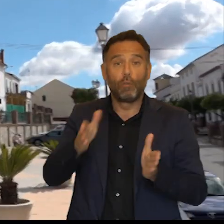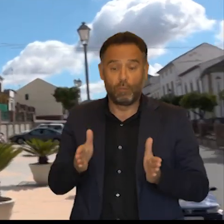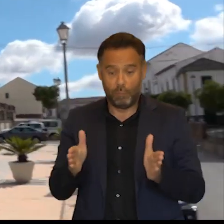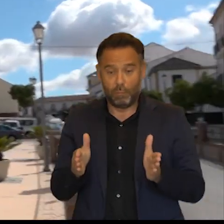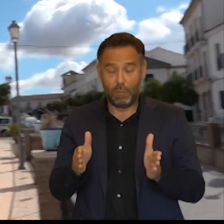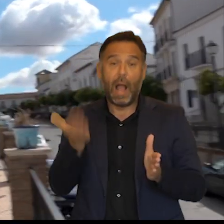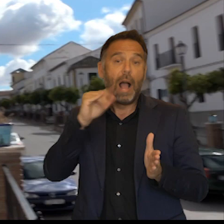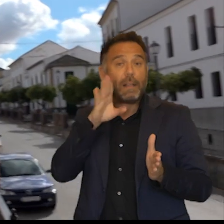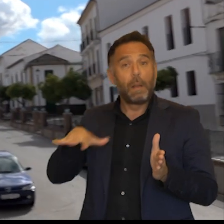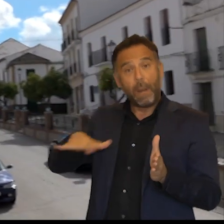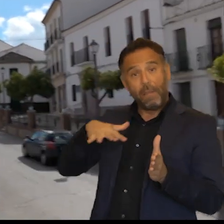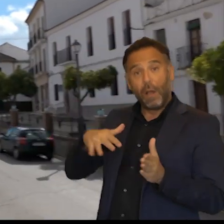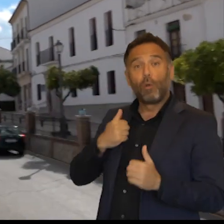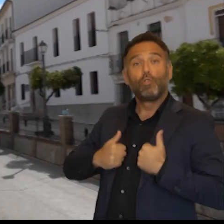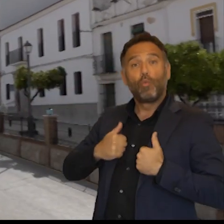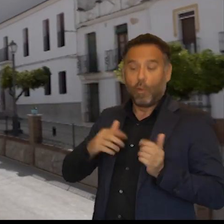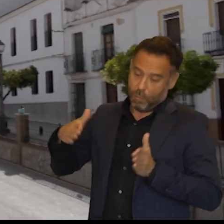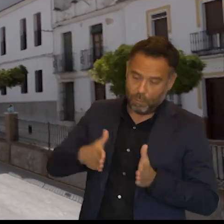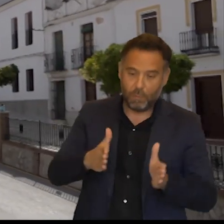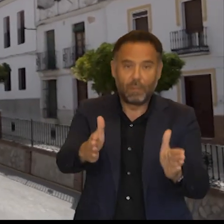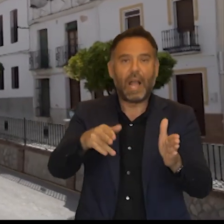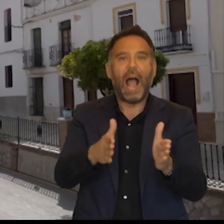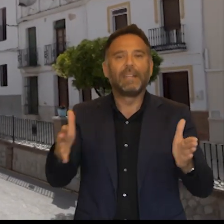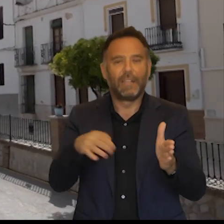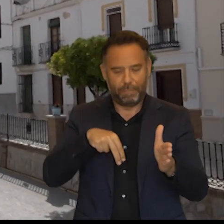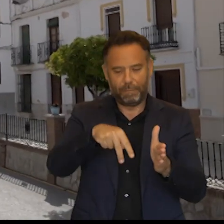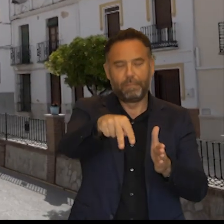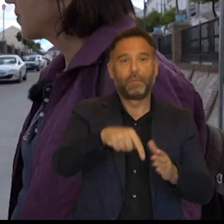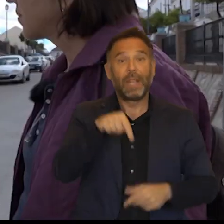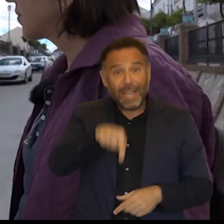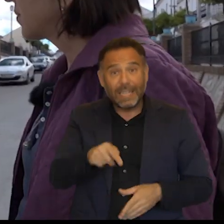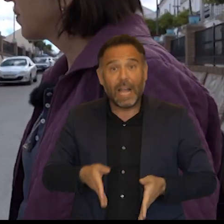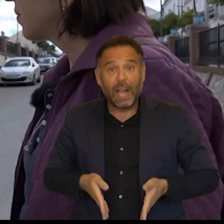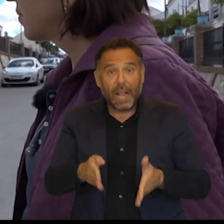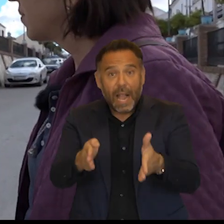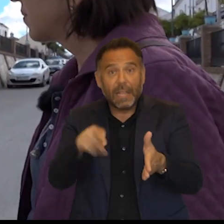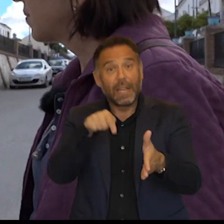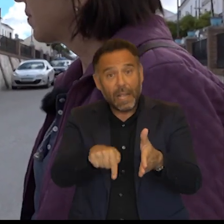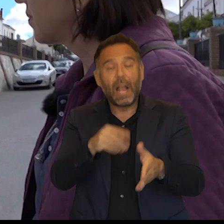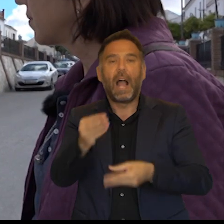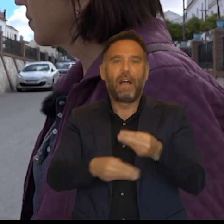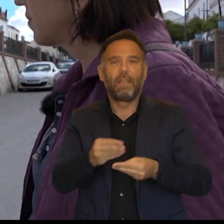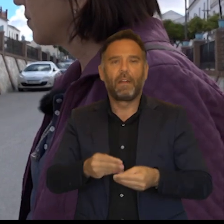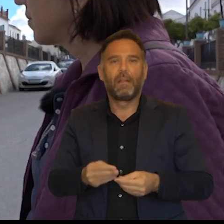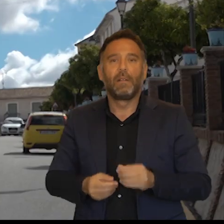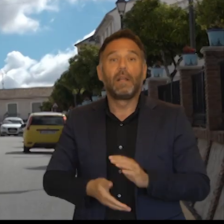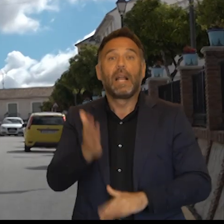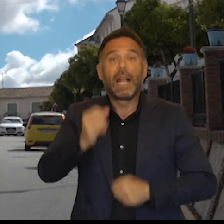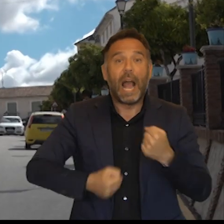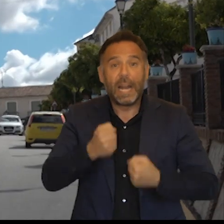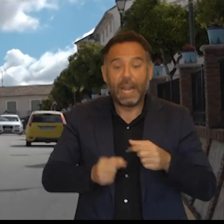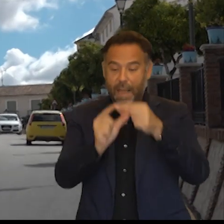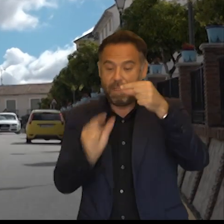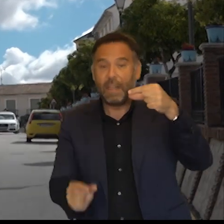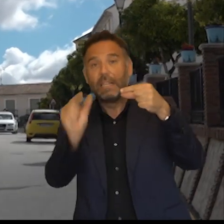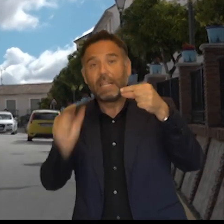visto anteriormente, al lado de la Plaza de la Constitución. En esta calle, que es donde se desarrolla la carrera de cintas a caballo, que está